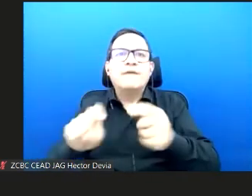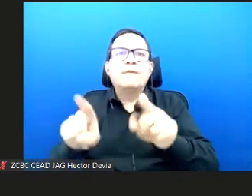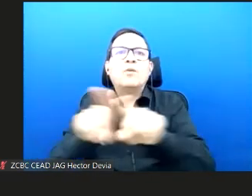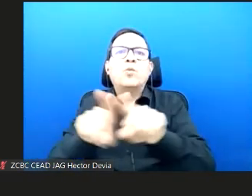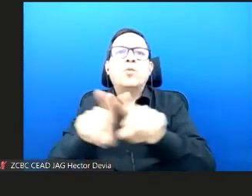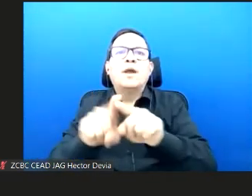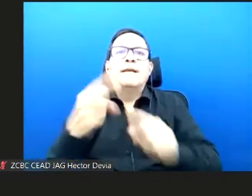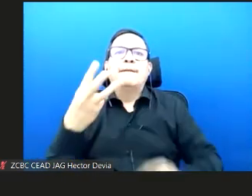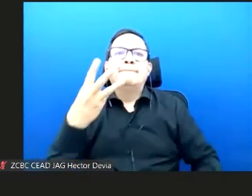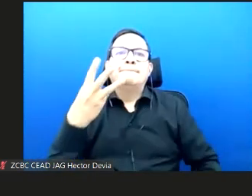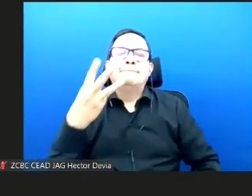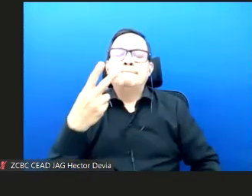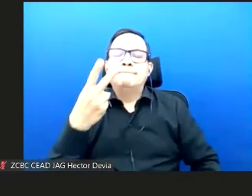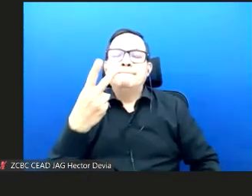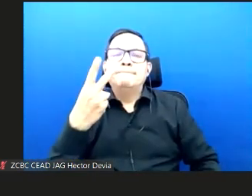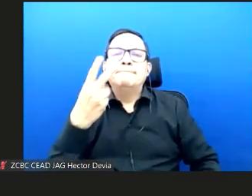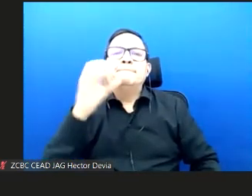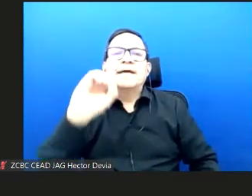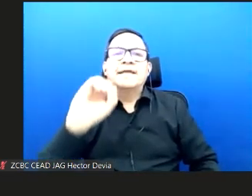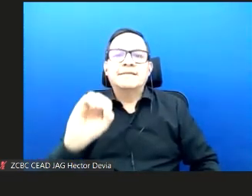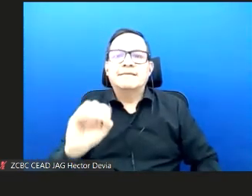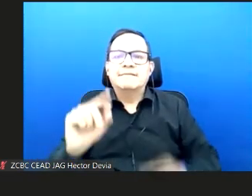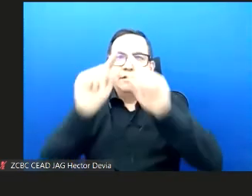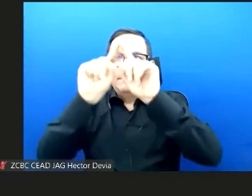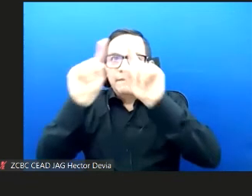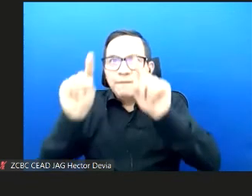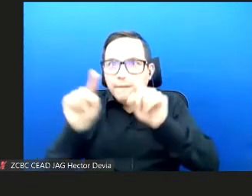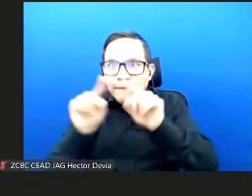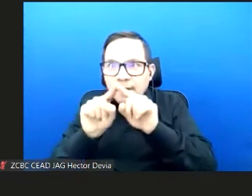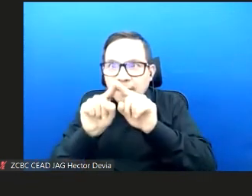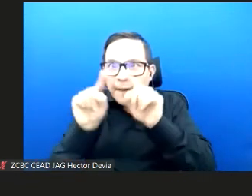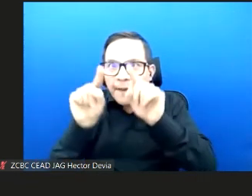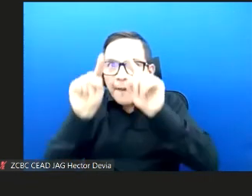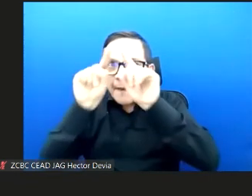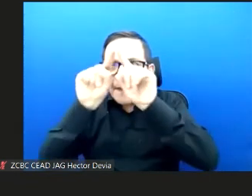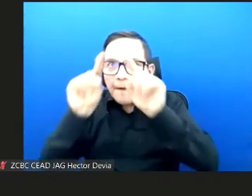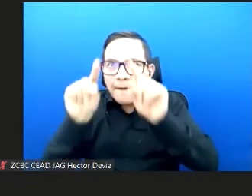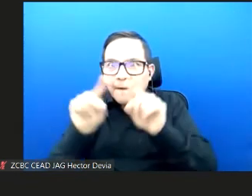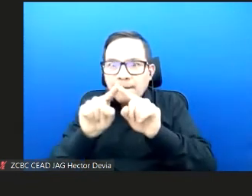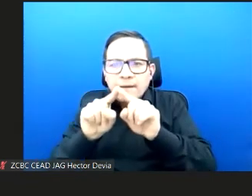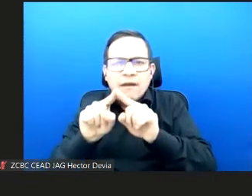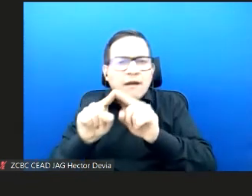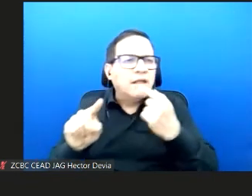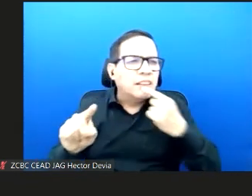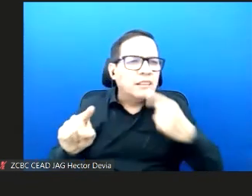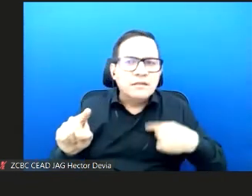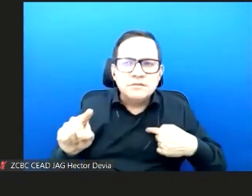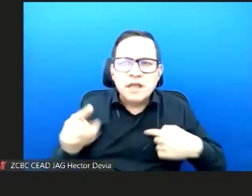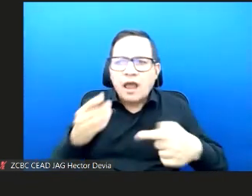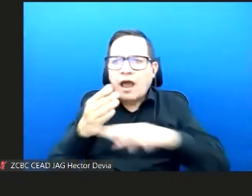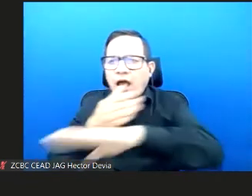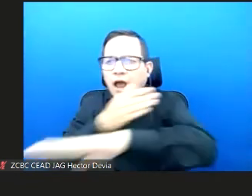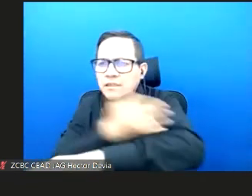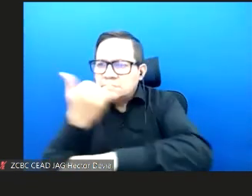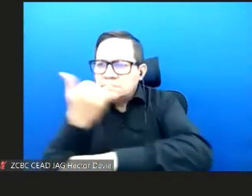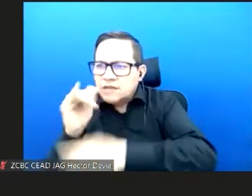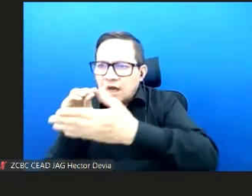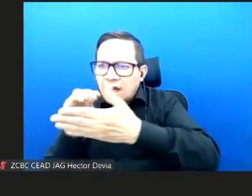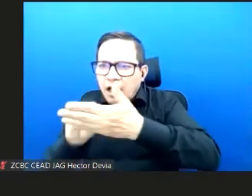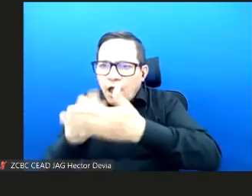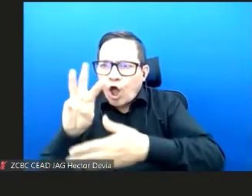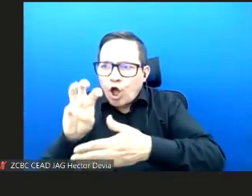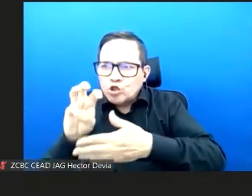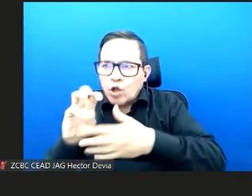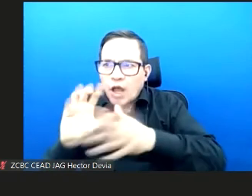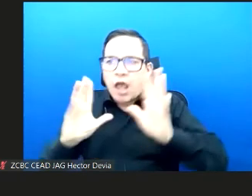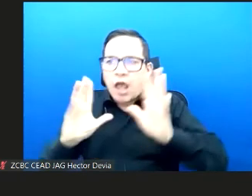colocar el número completo, sino que tengo que fijarme en que yo ya tengo un dato en esa intersección. ¿Listo?